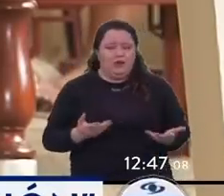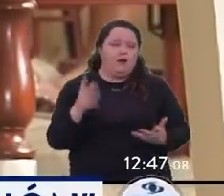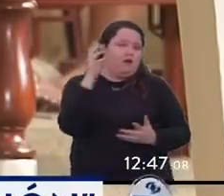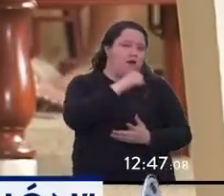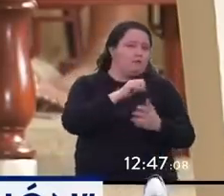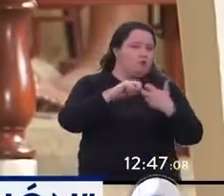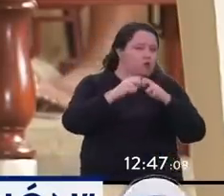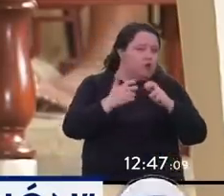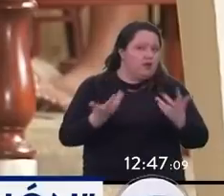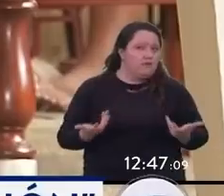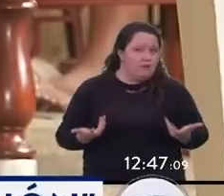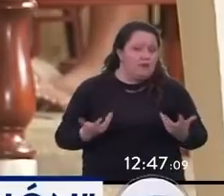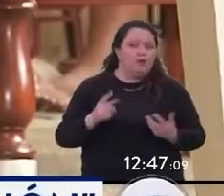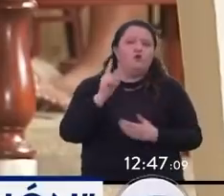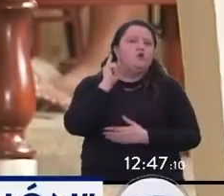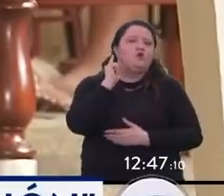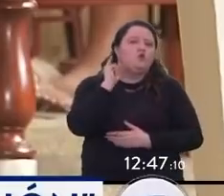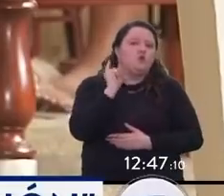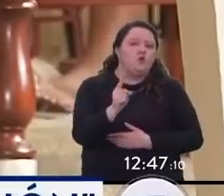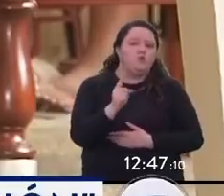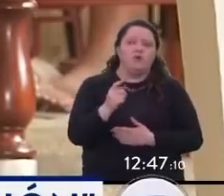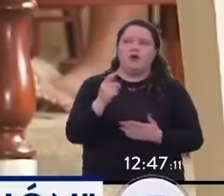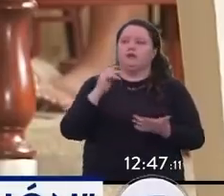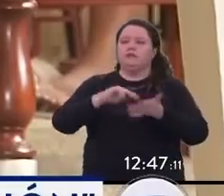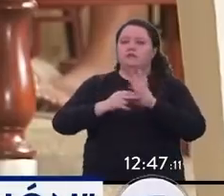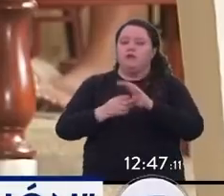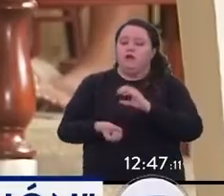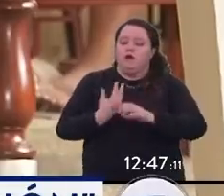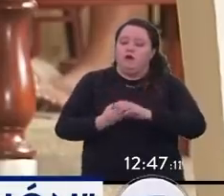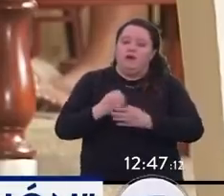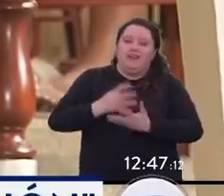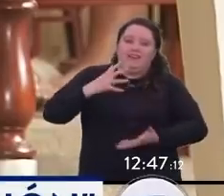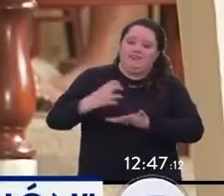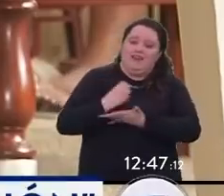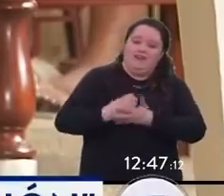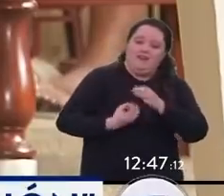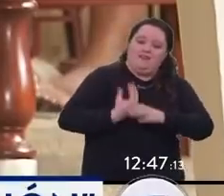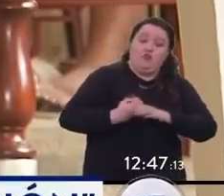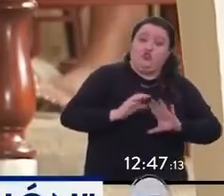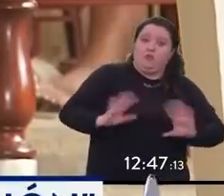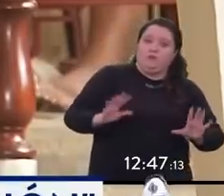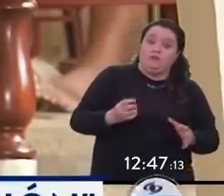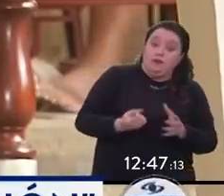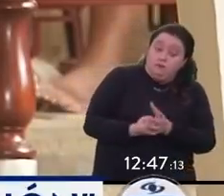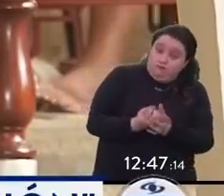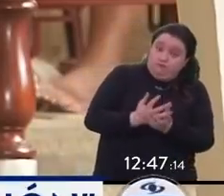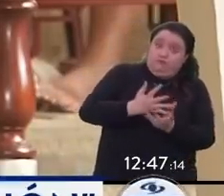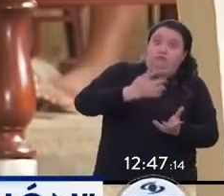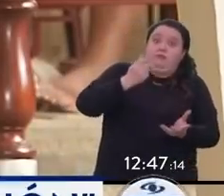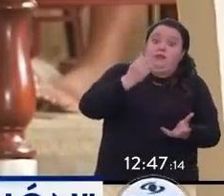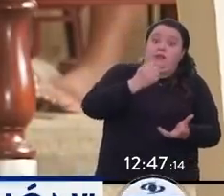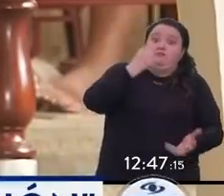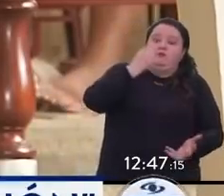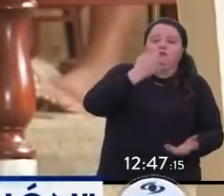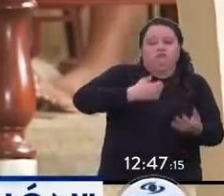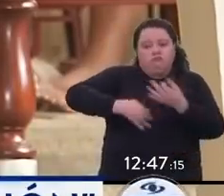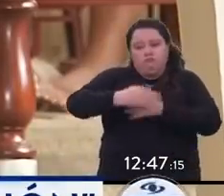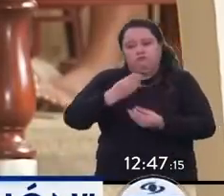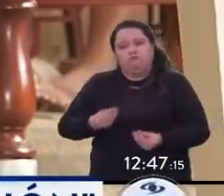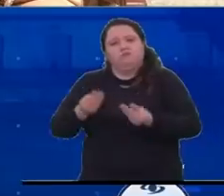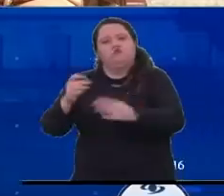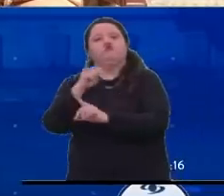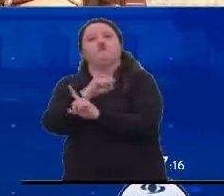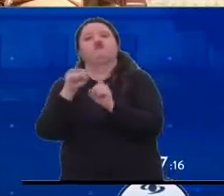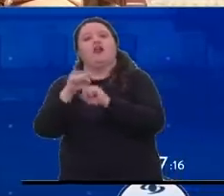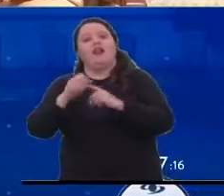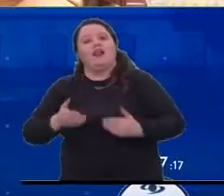problema. Claro. Porque no es solamente generar riqueza, sino esa riqueza tiene que traducirse en bienestar social. ¿Y cómo